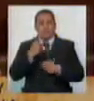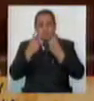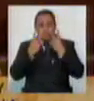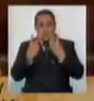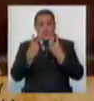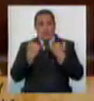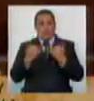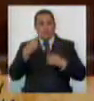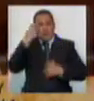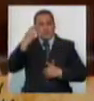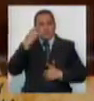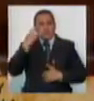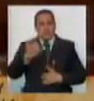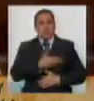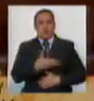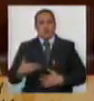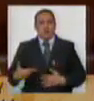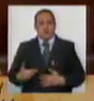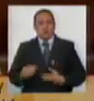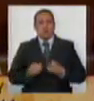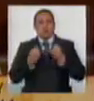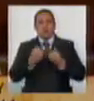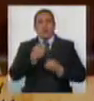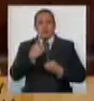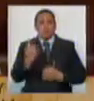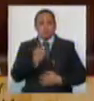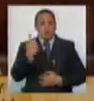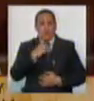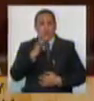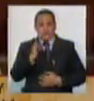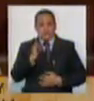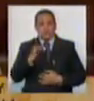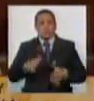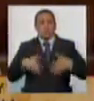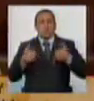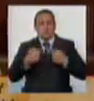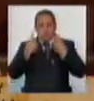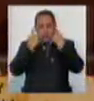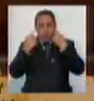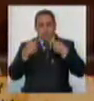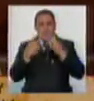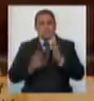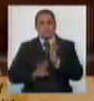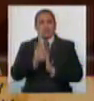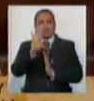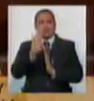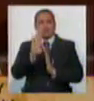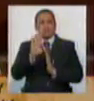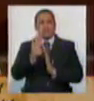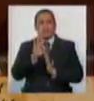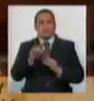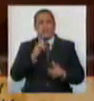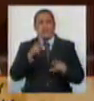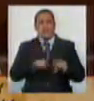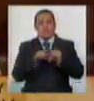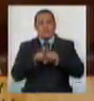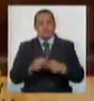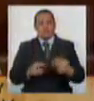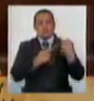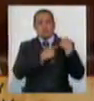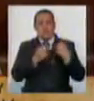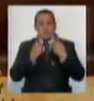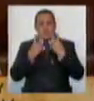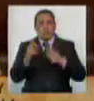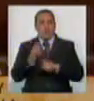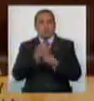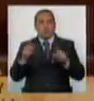como una política de Estado, porque sólo así podremos consolidar nuestro desarrollo. Es un deber en el que no